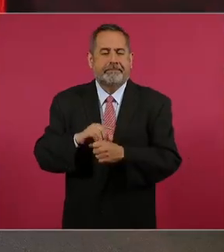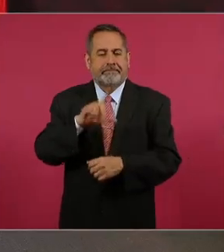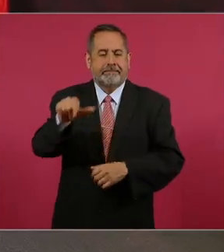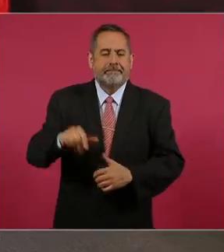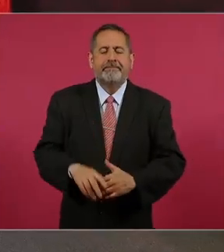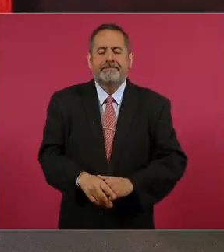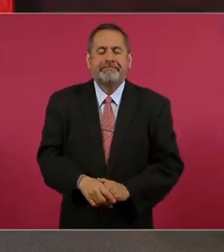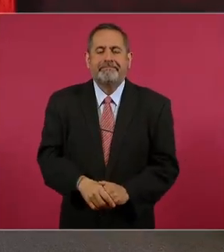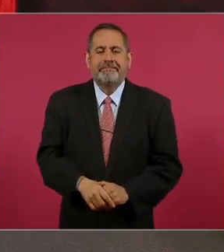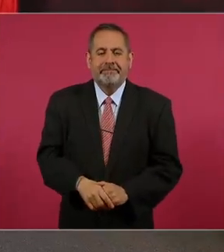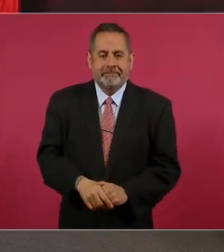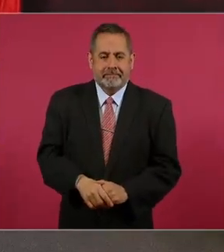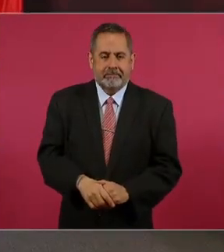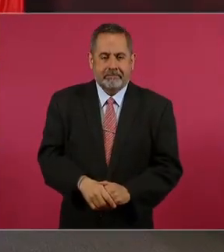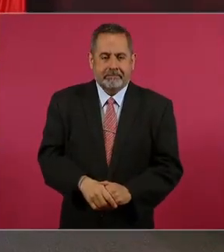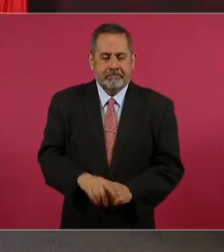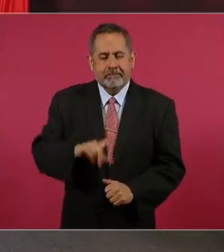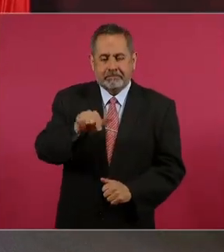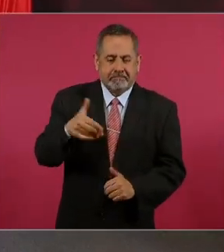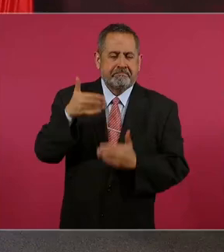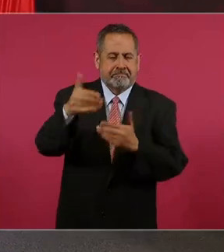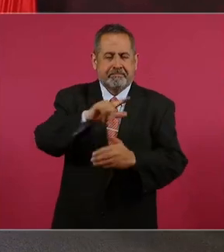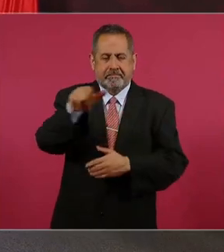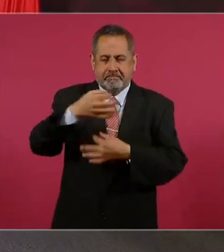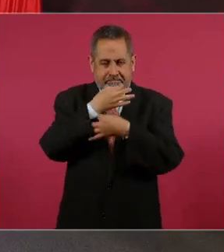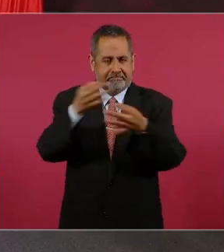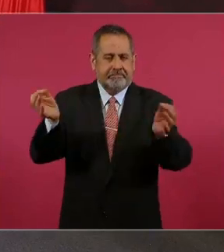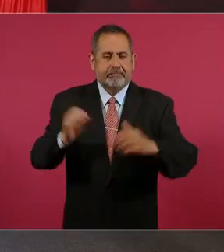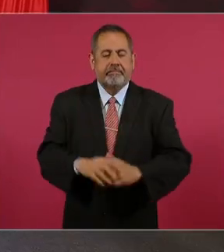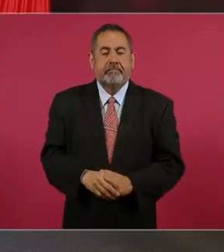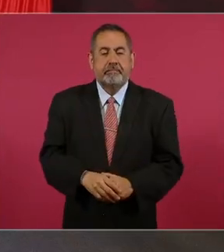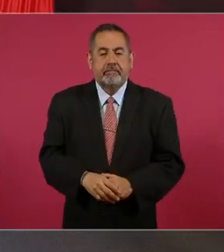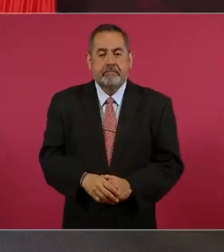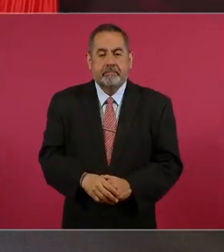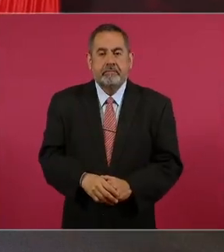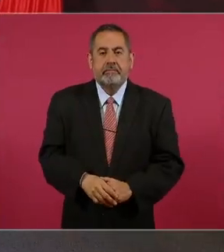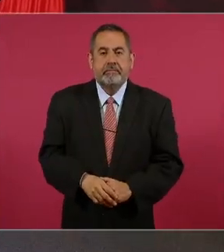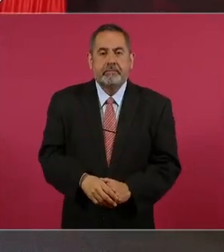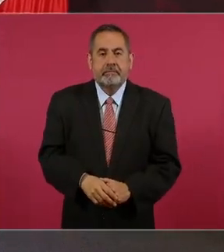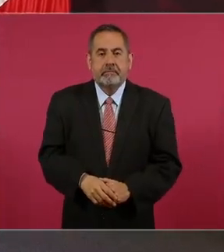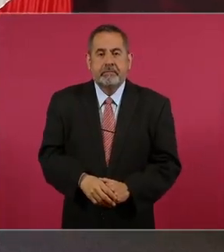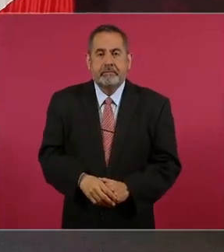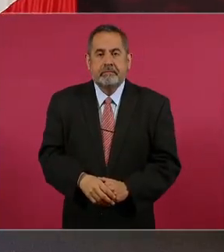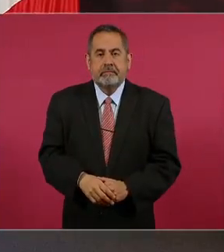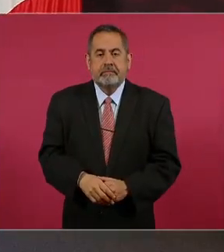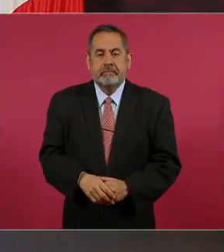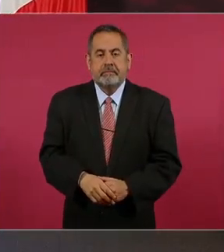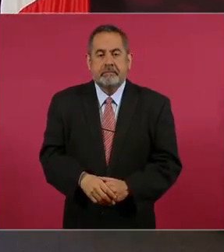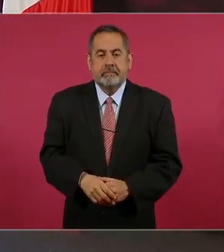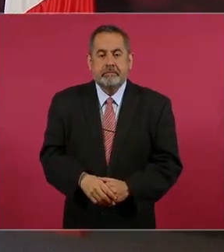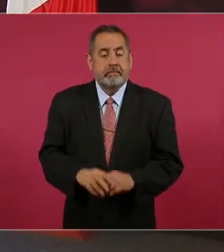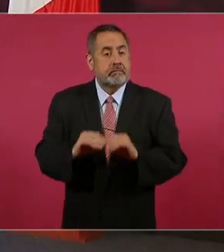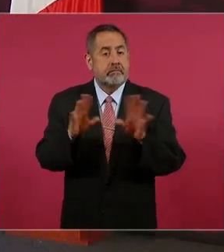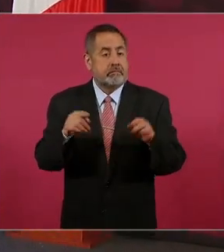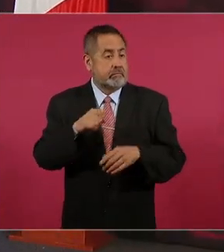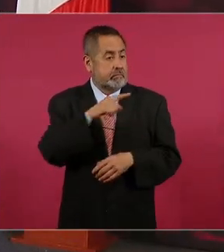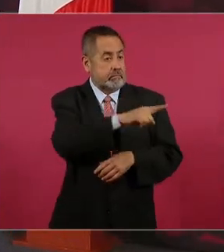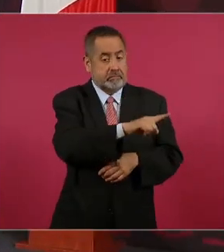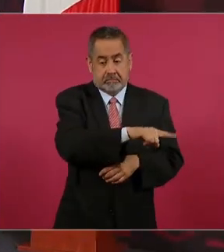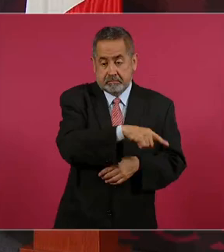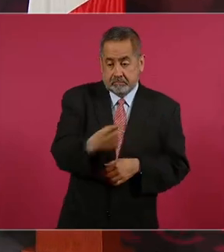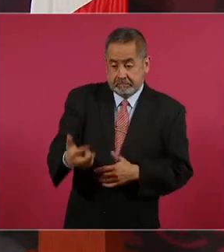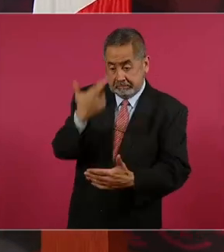quede ahí pendiente más adelante. Claro que el que no respete a México